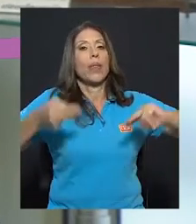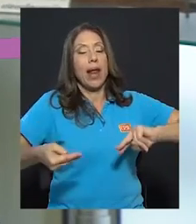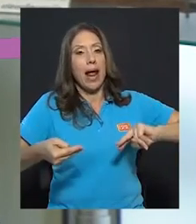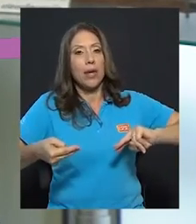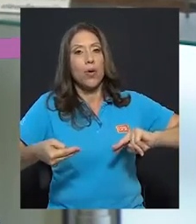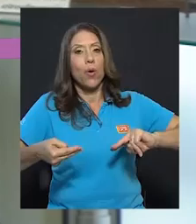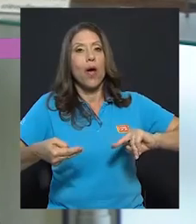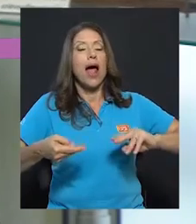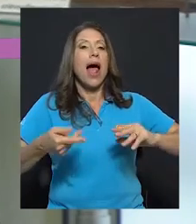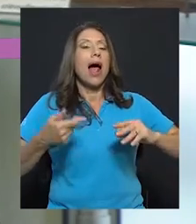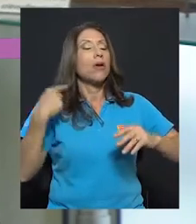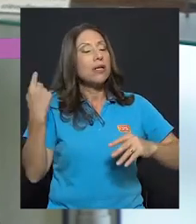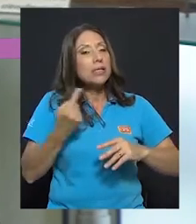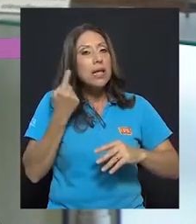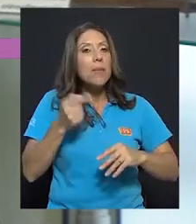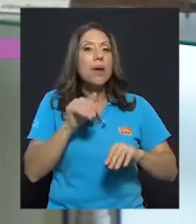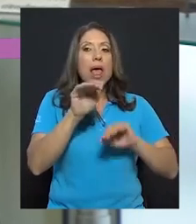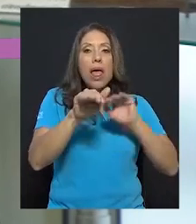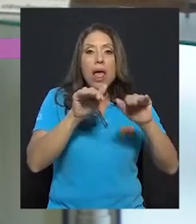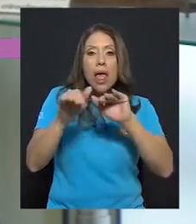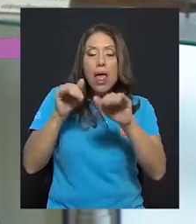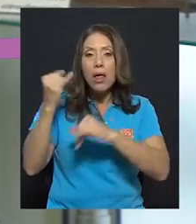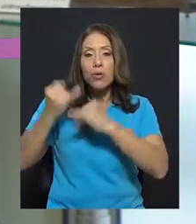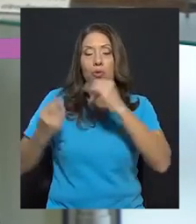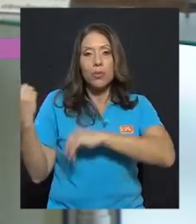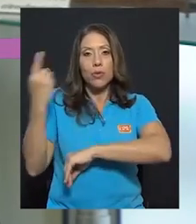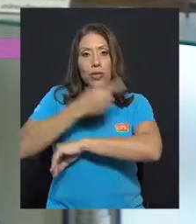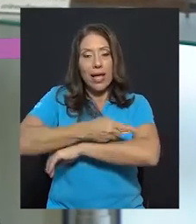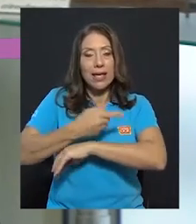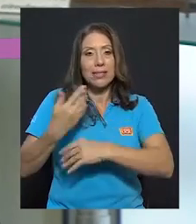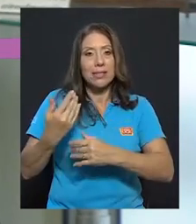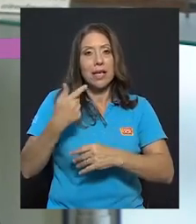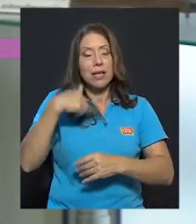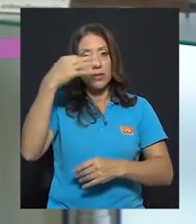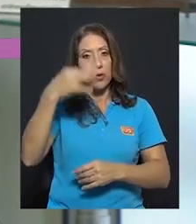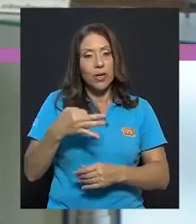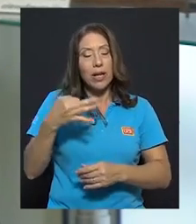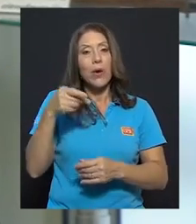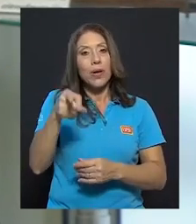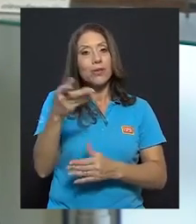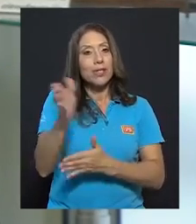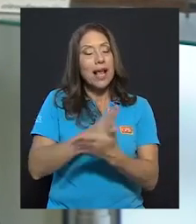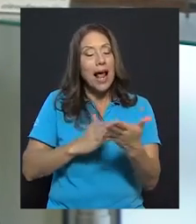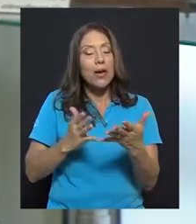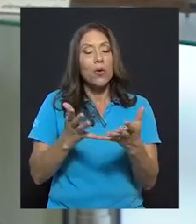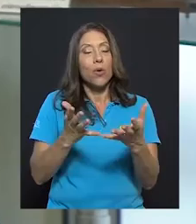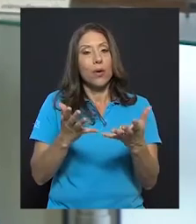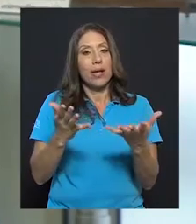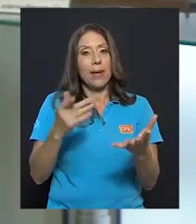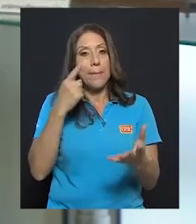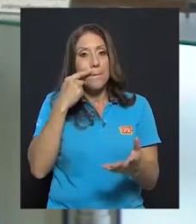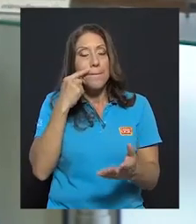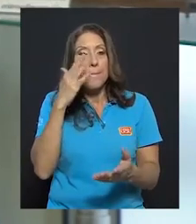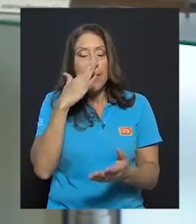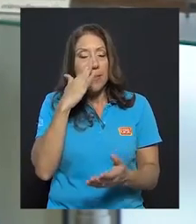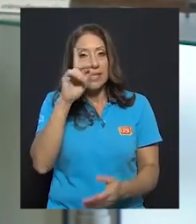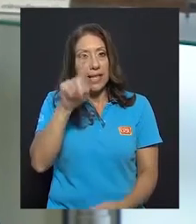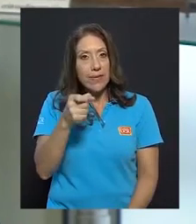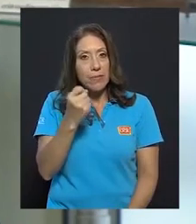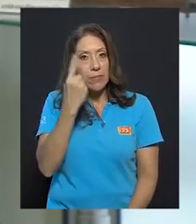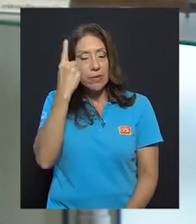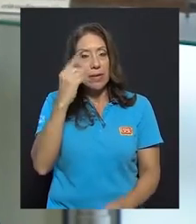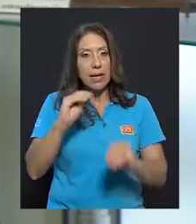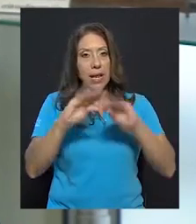posicionarse de manera constante en los últimos días. Yo creo que eso es algo que queremos que a los padres y madres les quede bien claro.